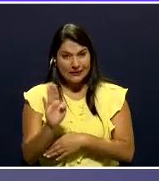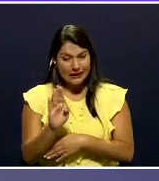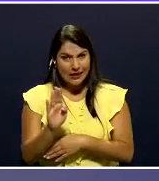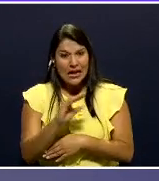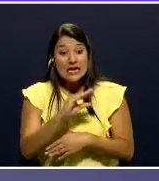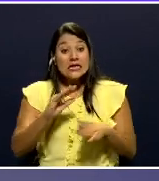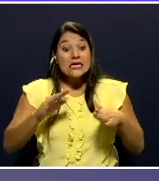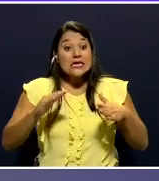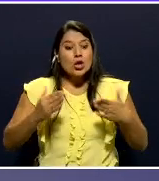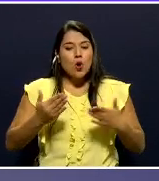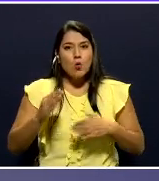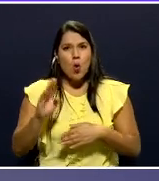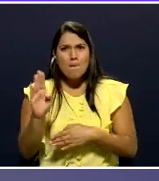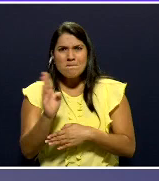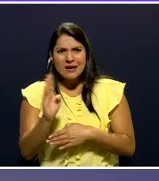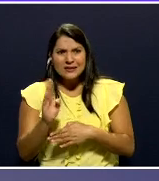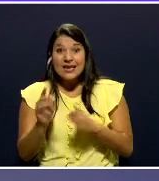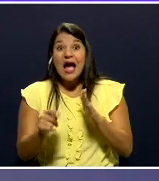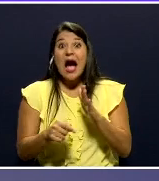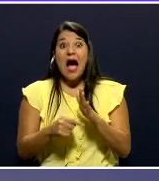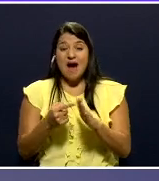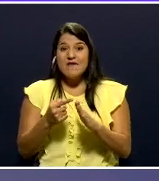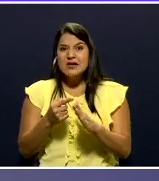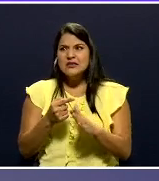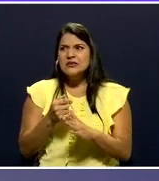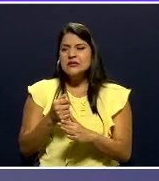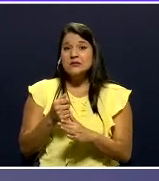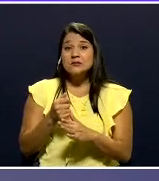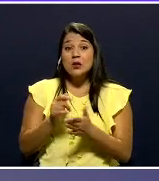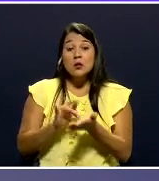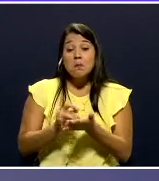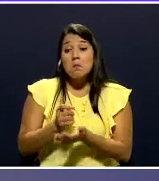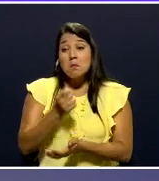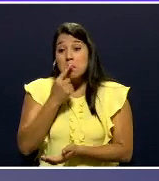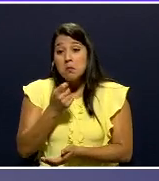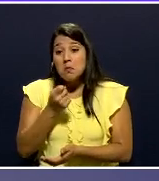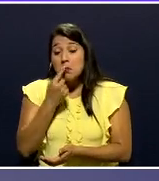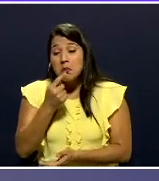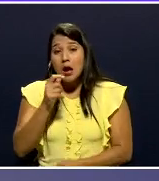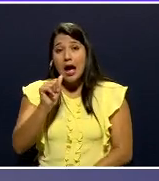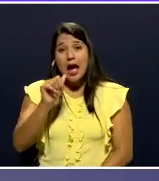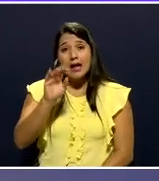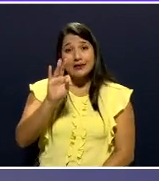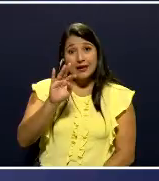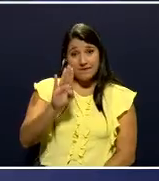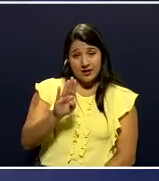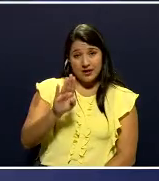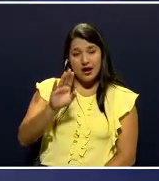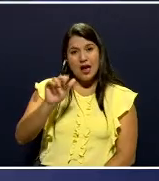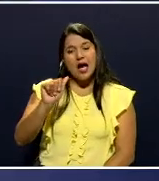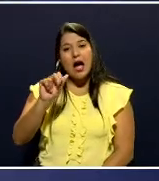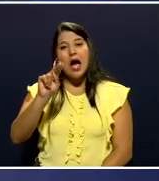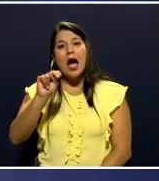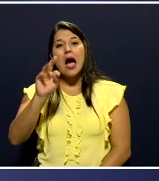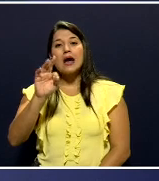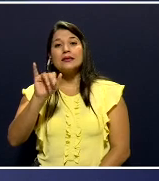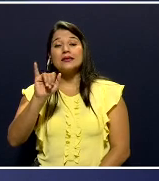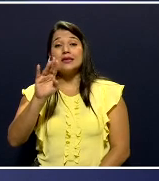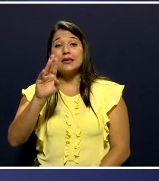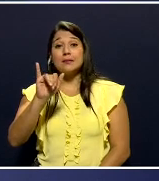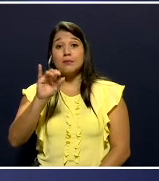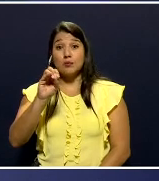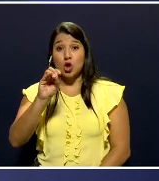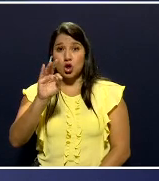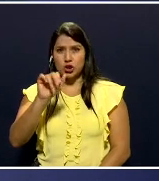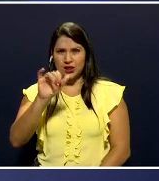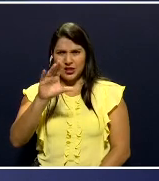las bacterias se vuelven resistentes a los antibióticos. ¿Cómo funciona eso? ¿Las bacterias tienen